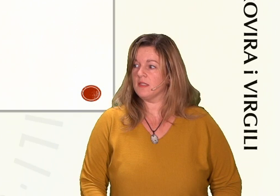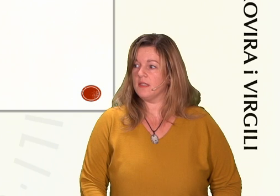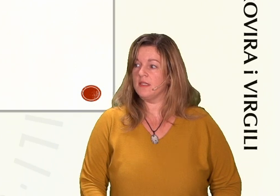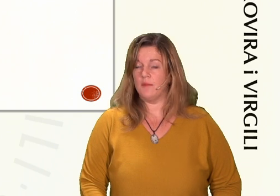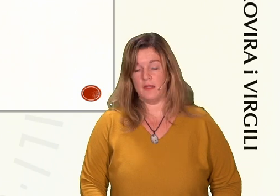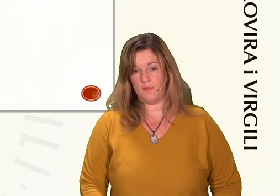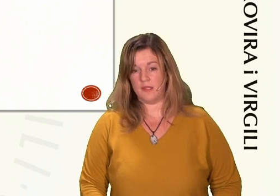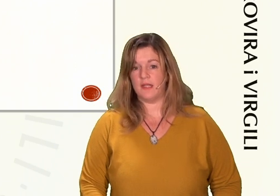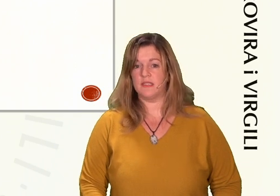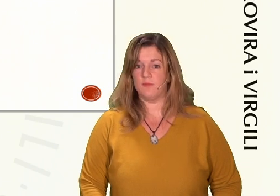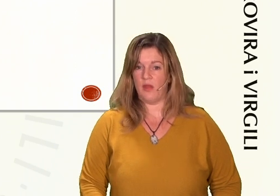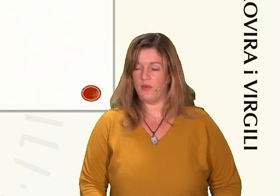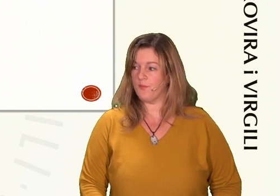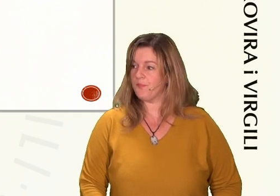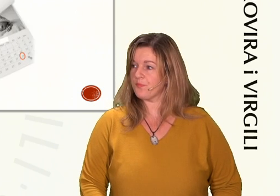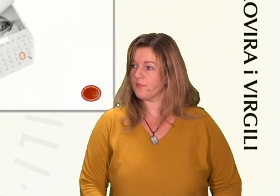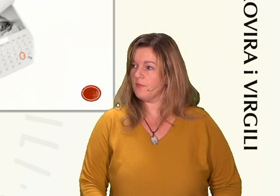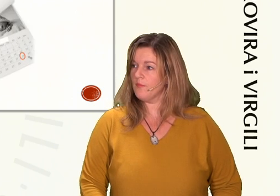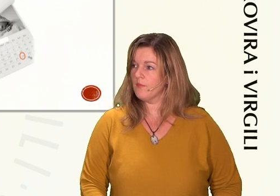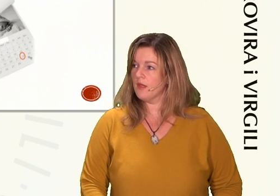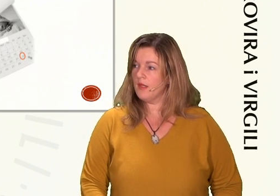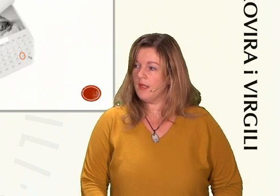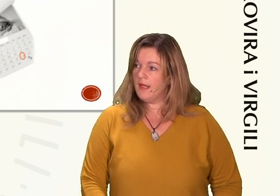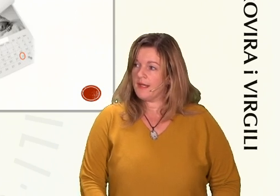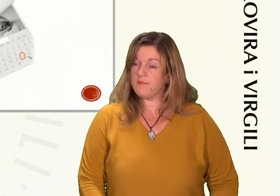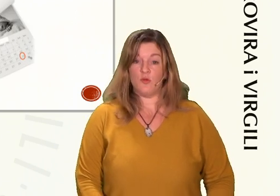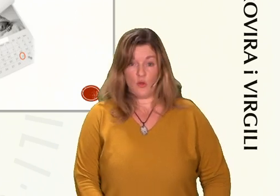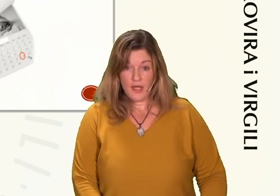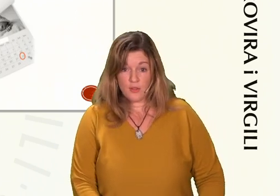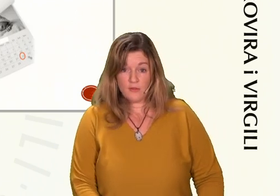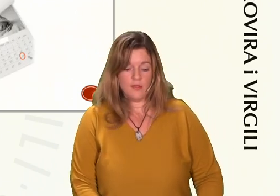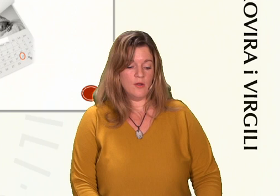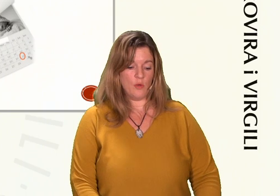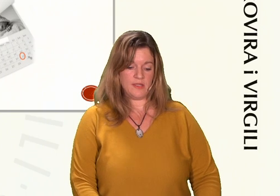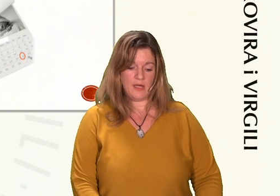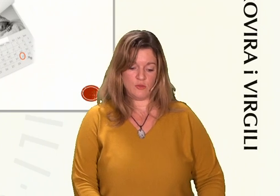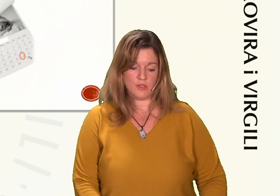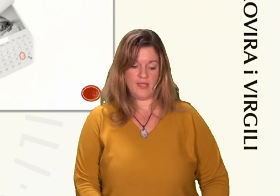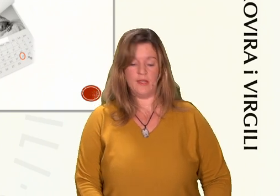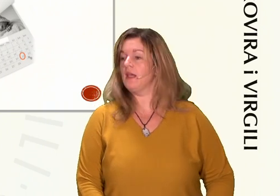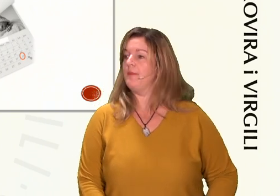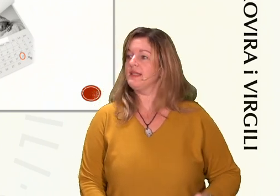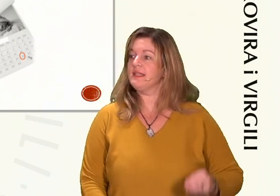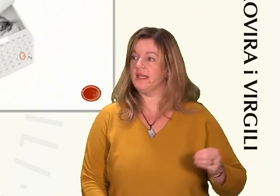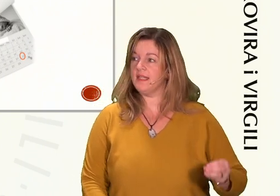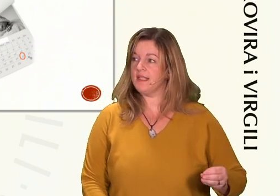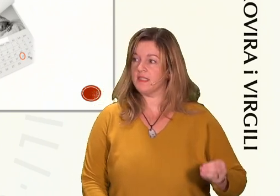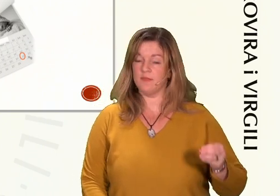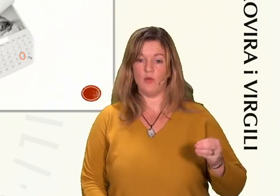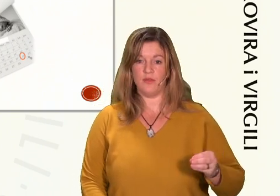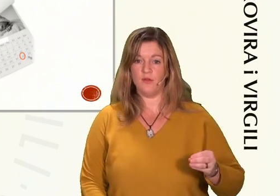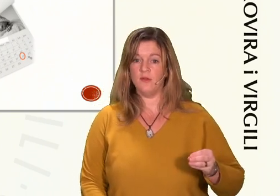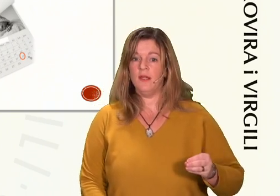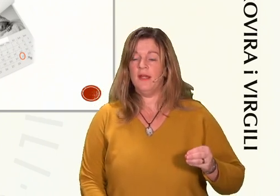clínicas y también prácticas de simulación. Respecto al horario, comentaros que la parte de talleres